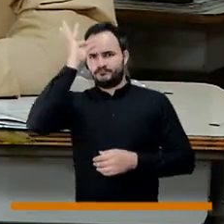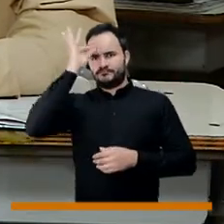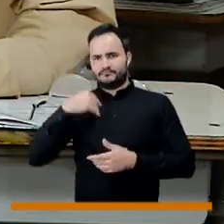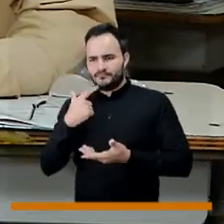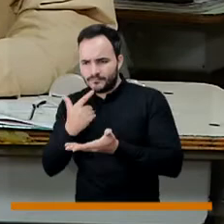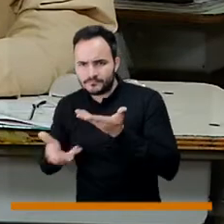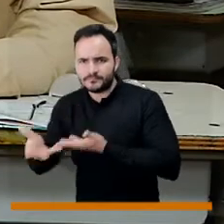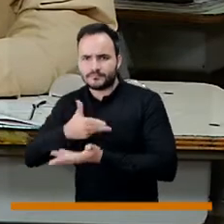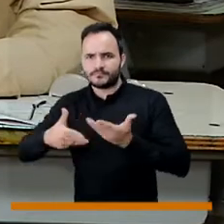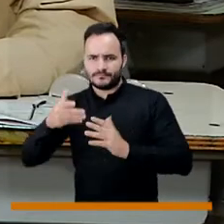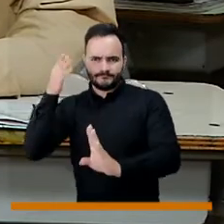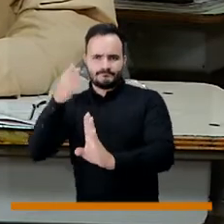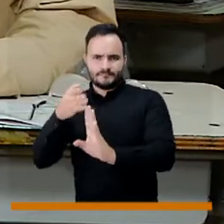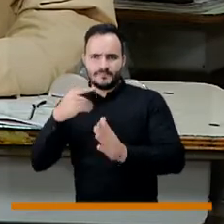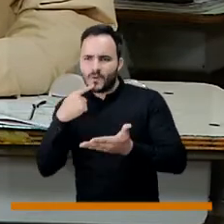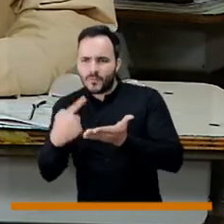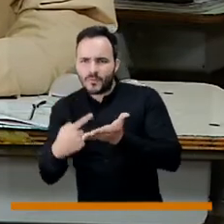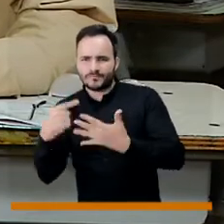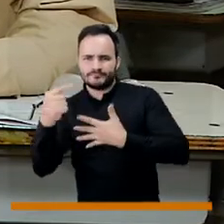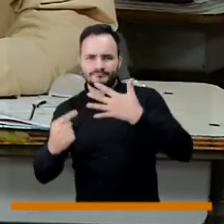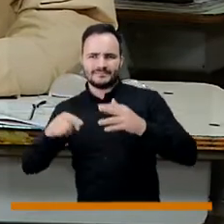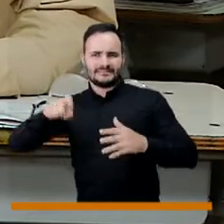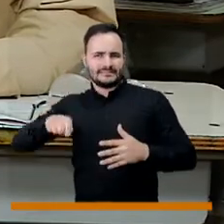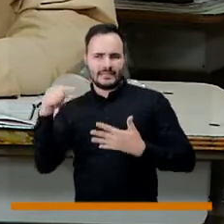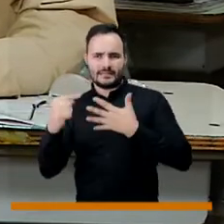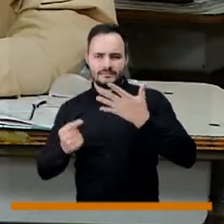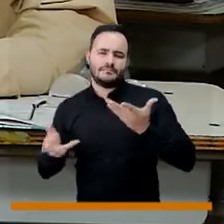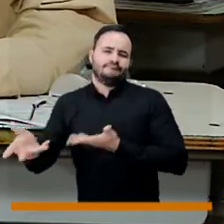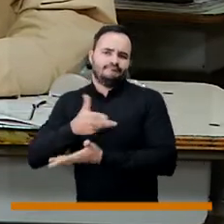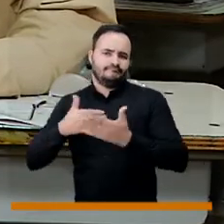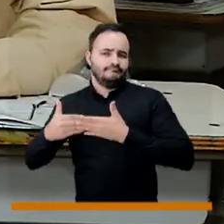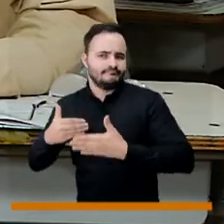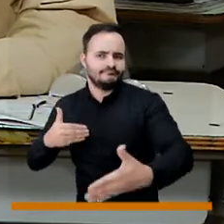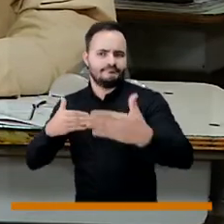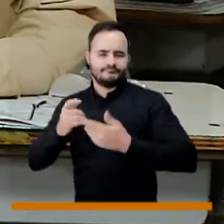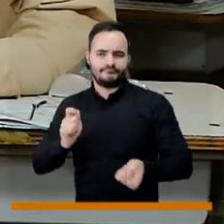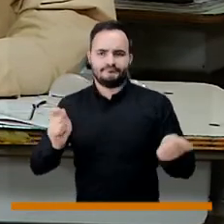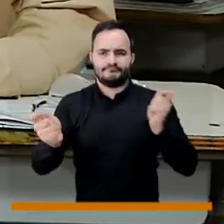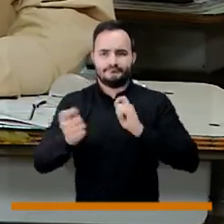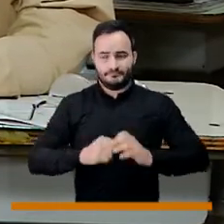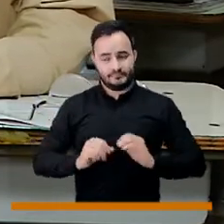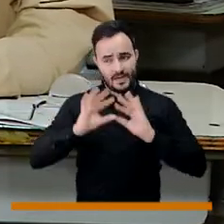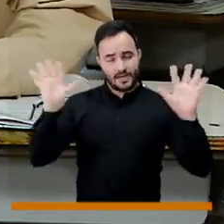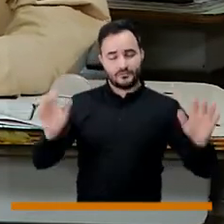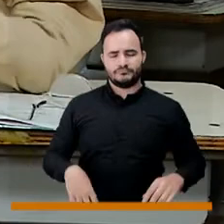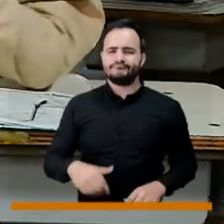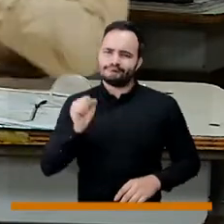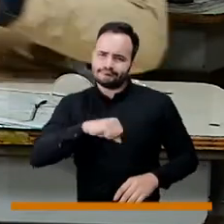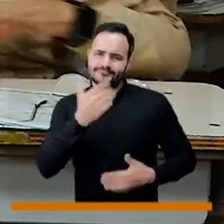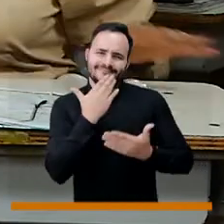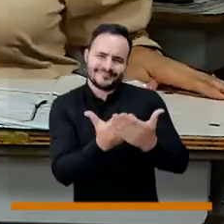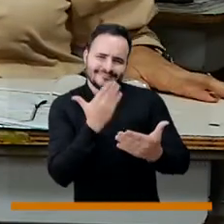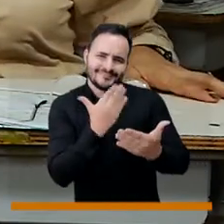educativas yo me comprometo que hagamos aquí una comisión accidental para identificar las necesidades y poder